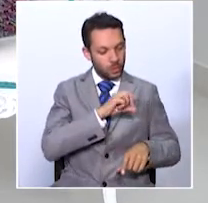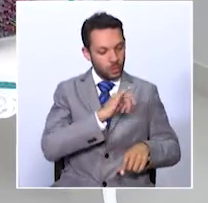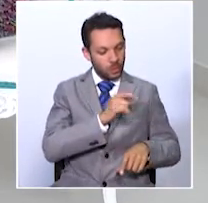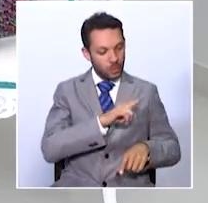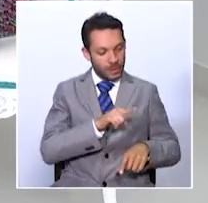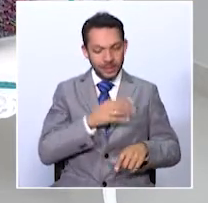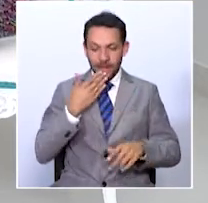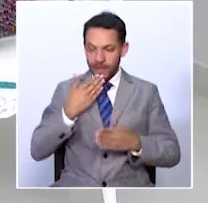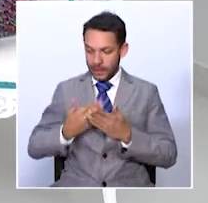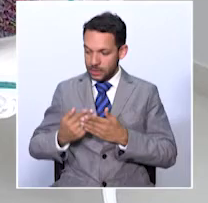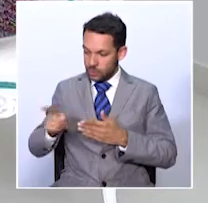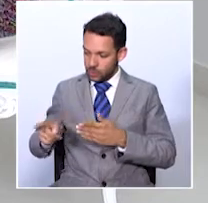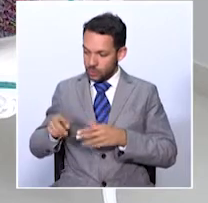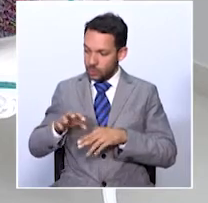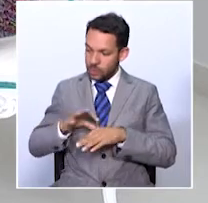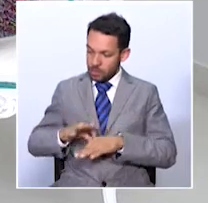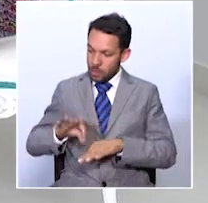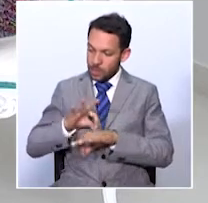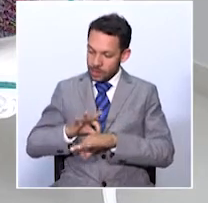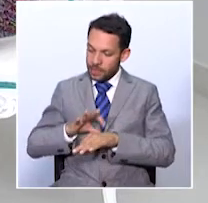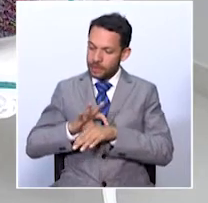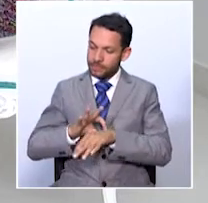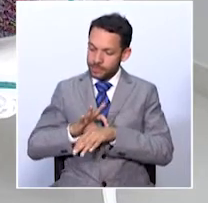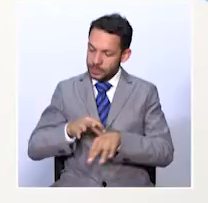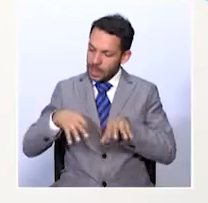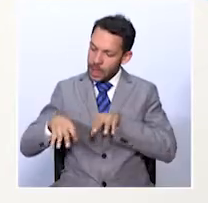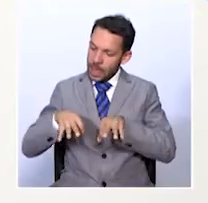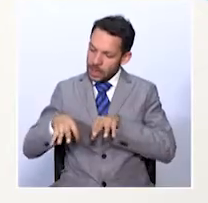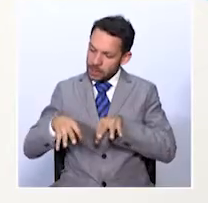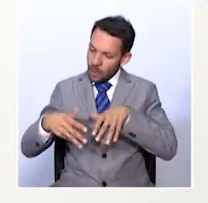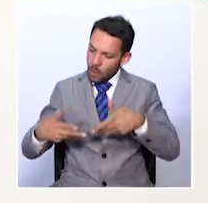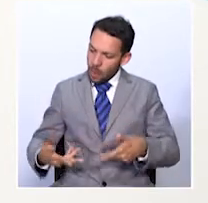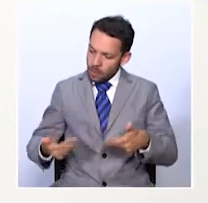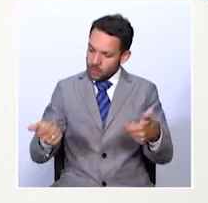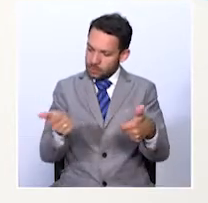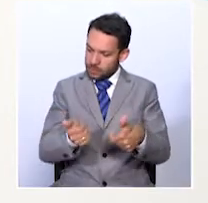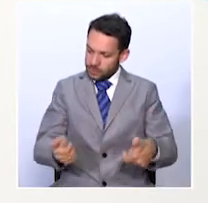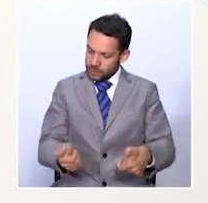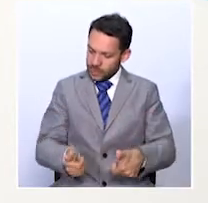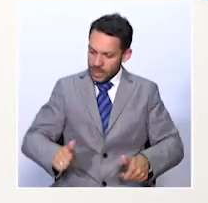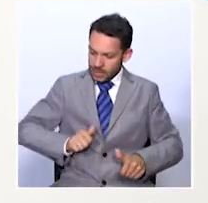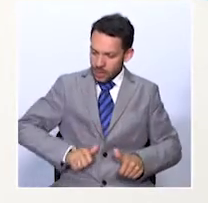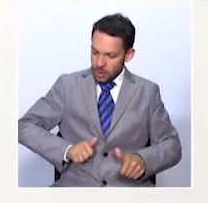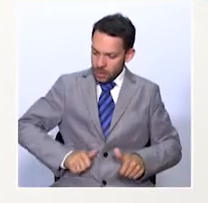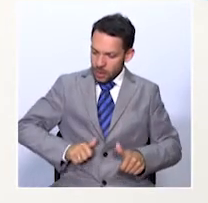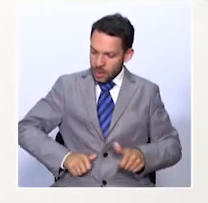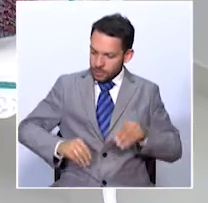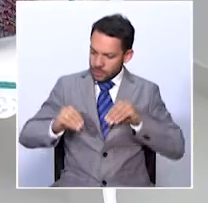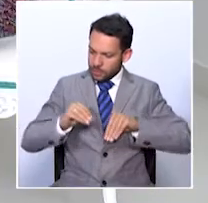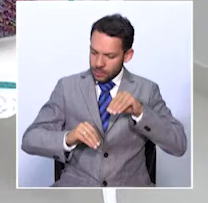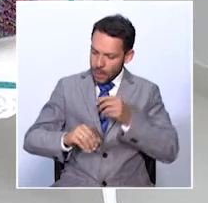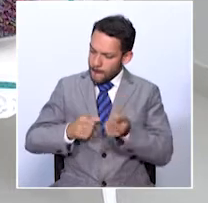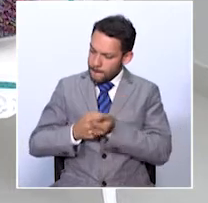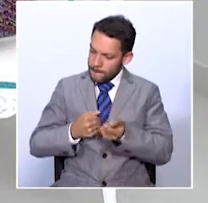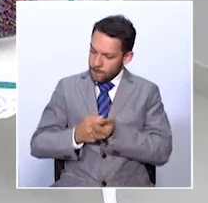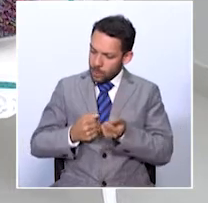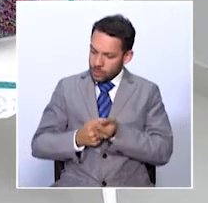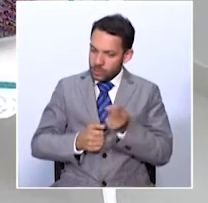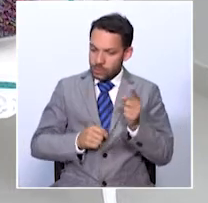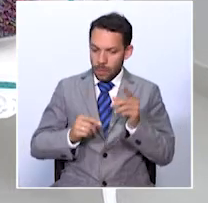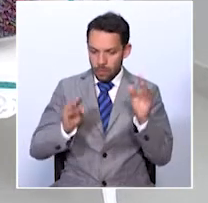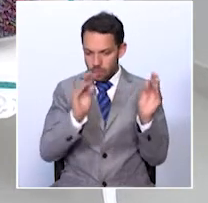Colombia, por este momento de ilustrarnos un poco más acerca de la cirugía plástica. Básicamente hay algunas